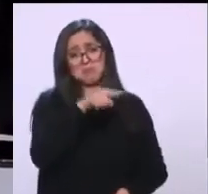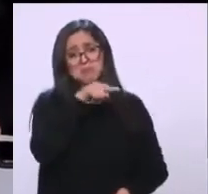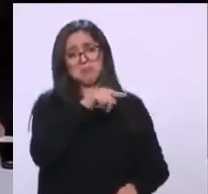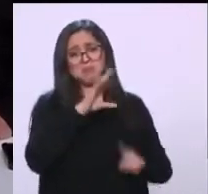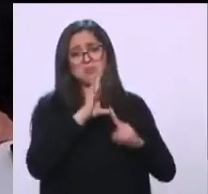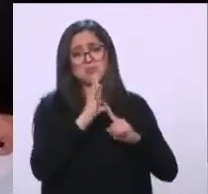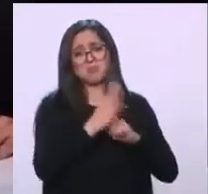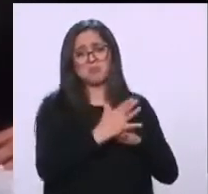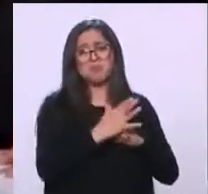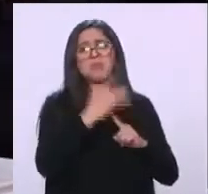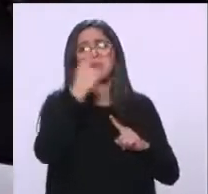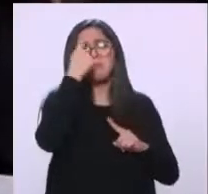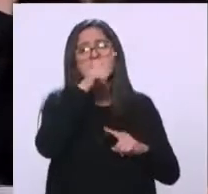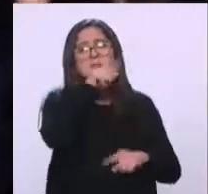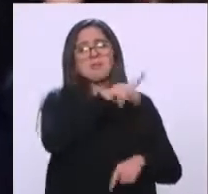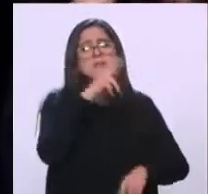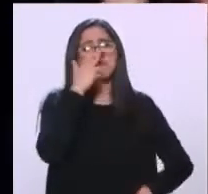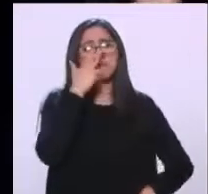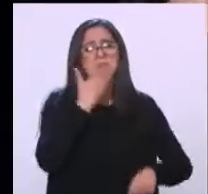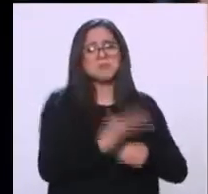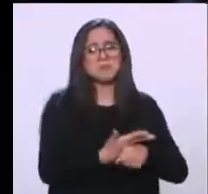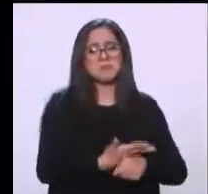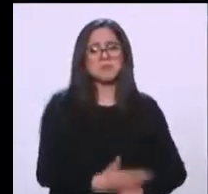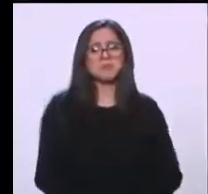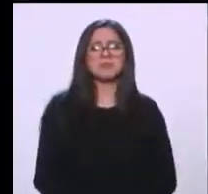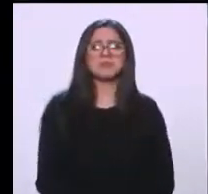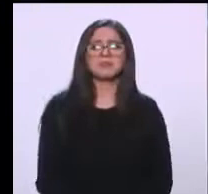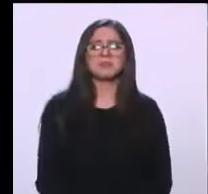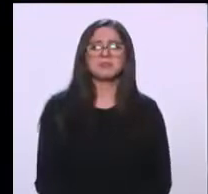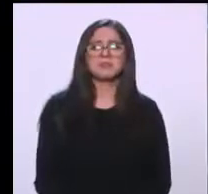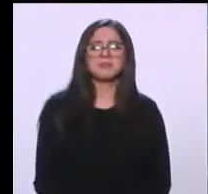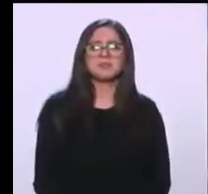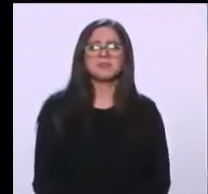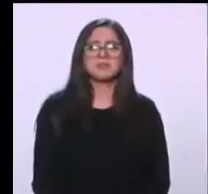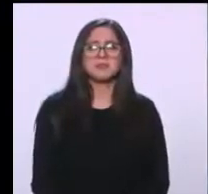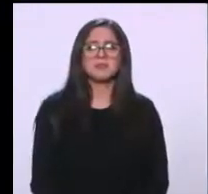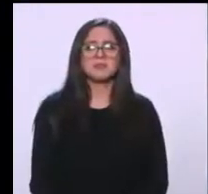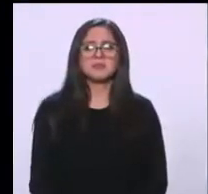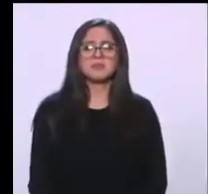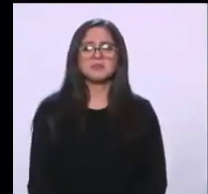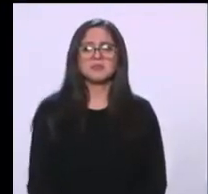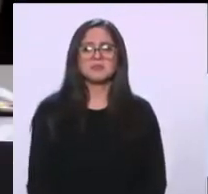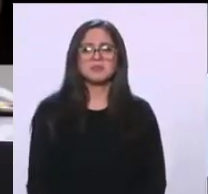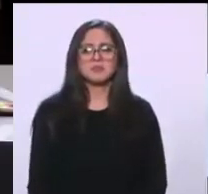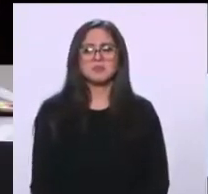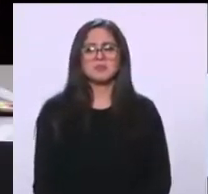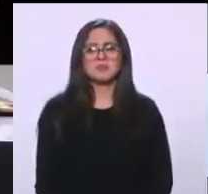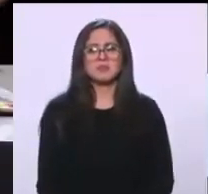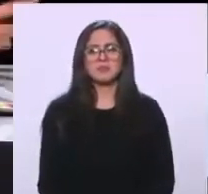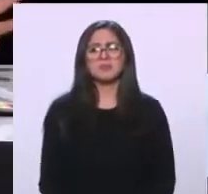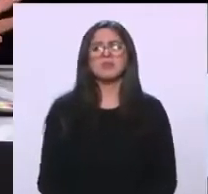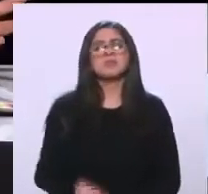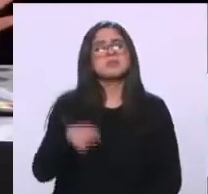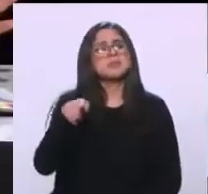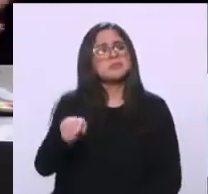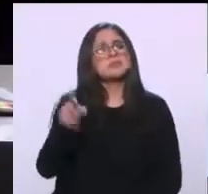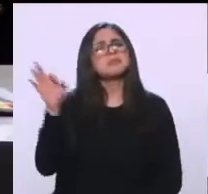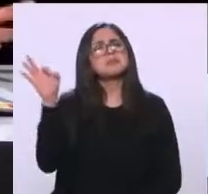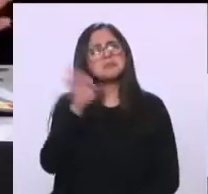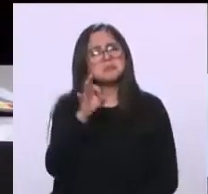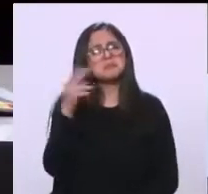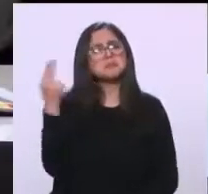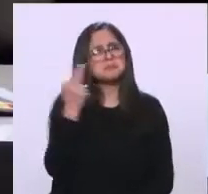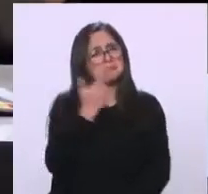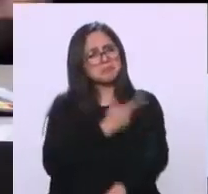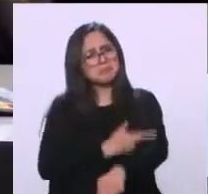ser partícipe y protagonista? Yo creo que, dado que no tiene los dientes legales, podría ser un instrumento político para avanzar